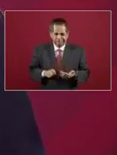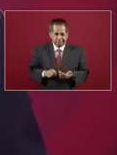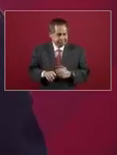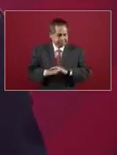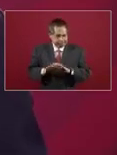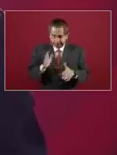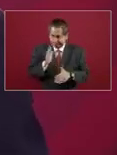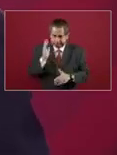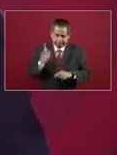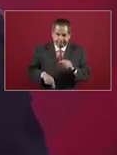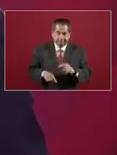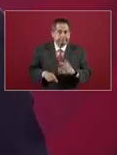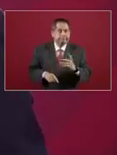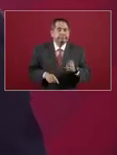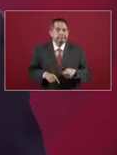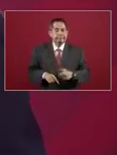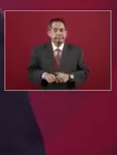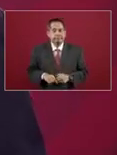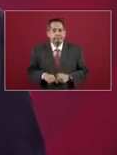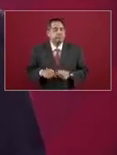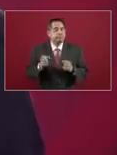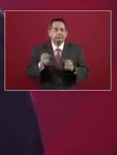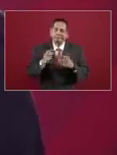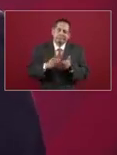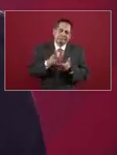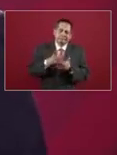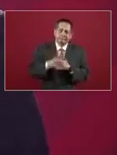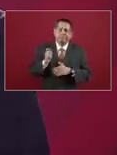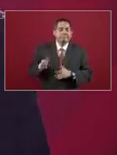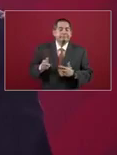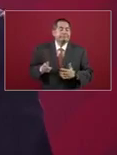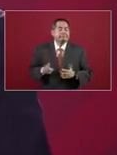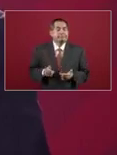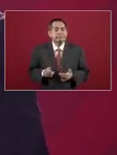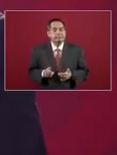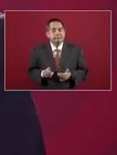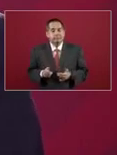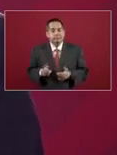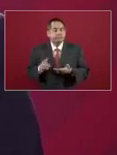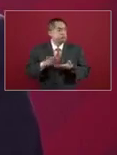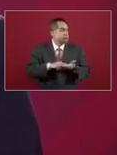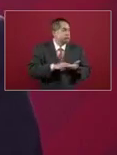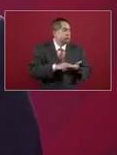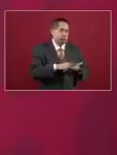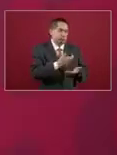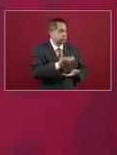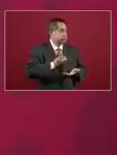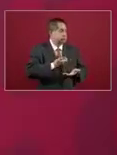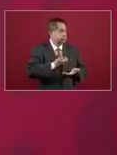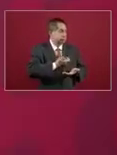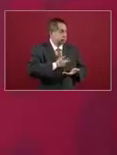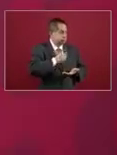que en muchos casos son extorsionadores.